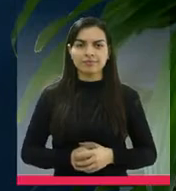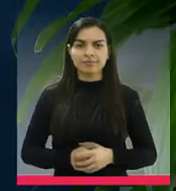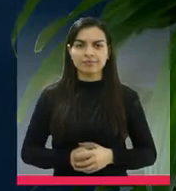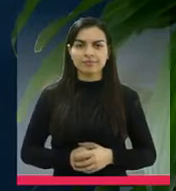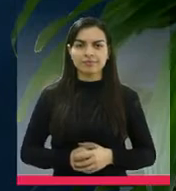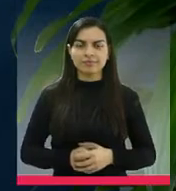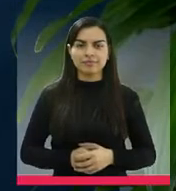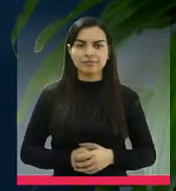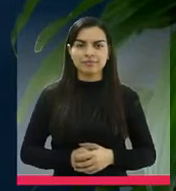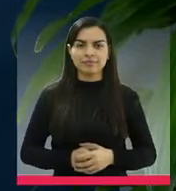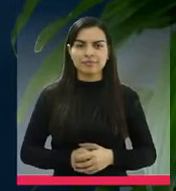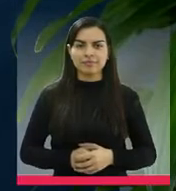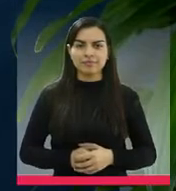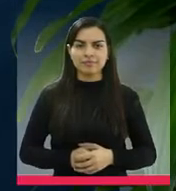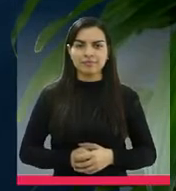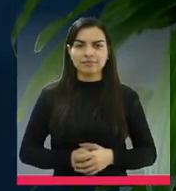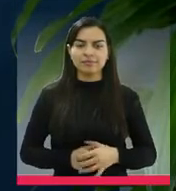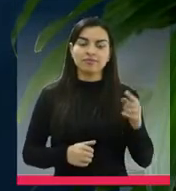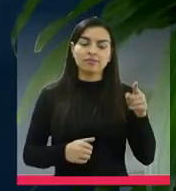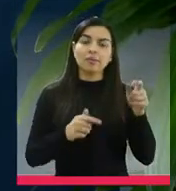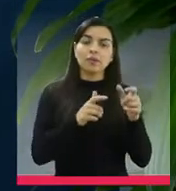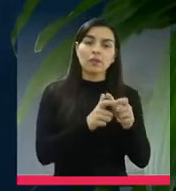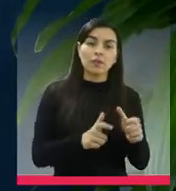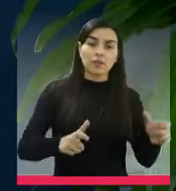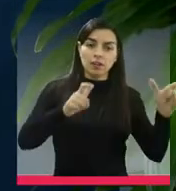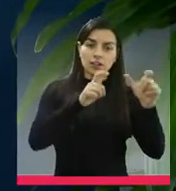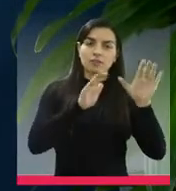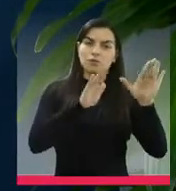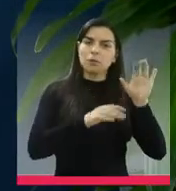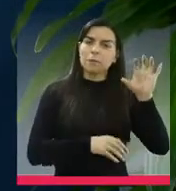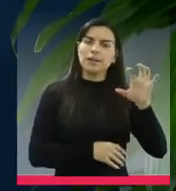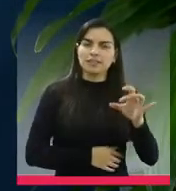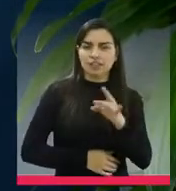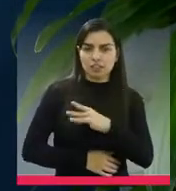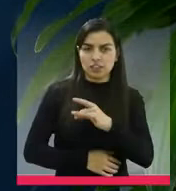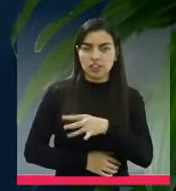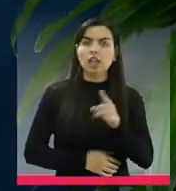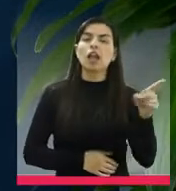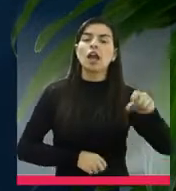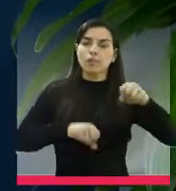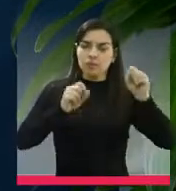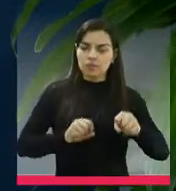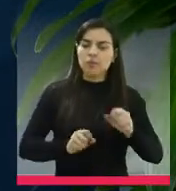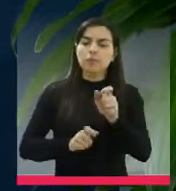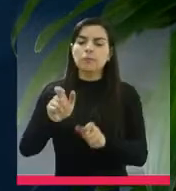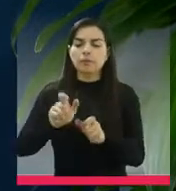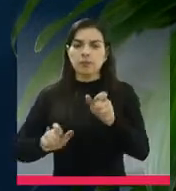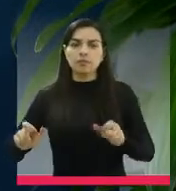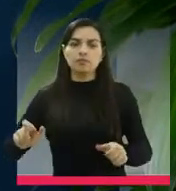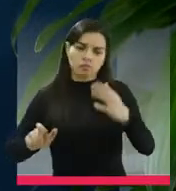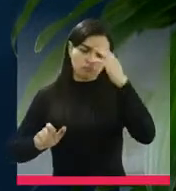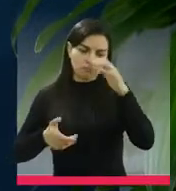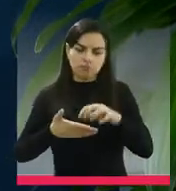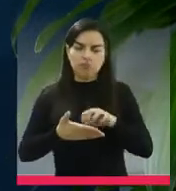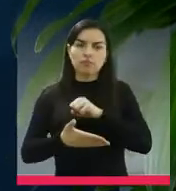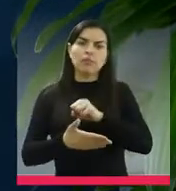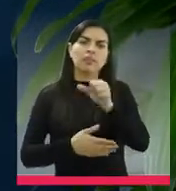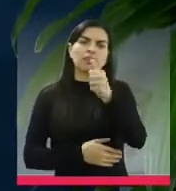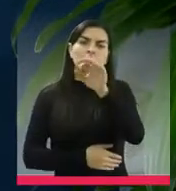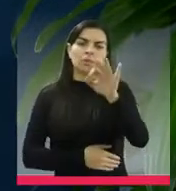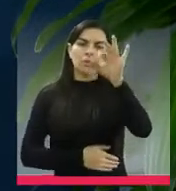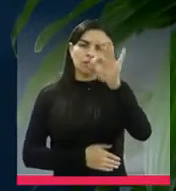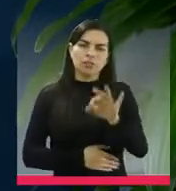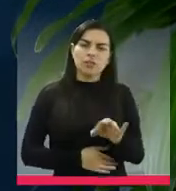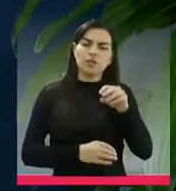y el congreso de chile aprobó la reforma constitucional y autorizó a sus ciudadanos a retirar el 10% de sus fondos de pensiones como una